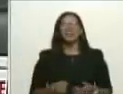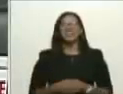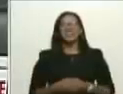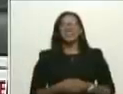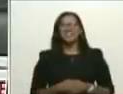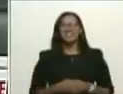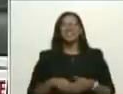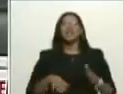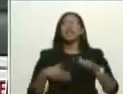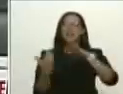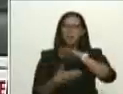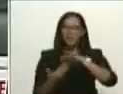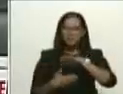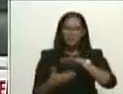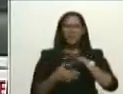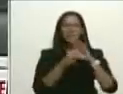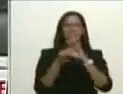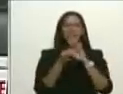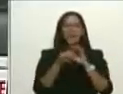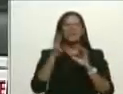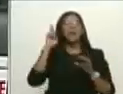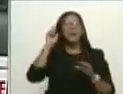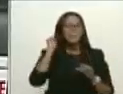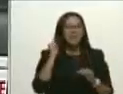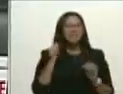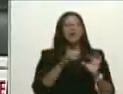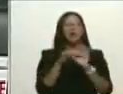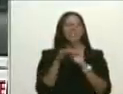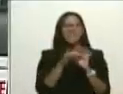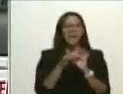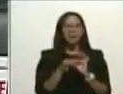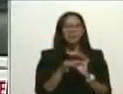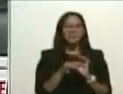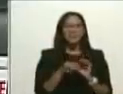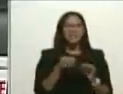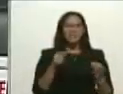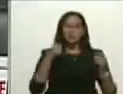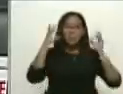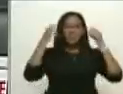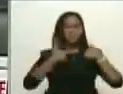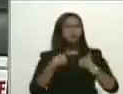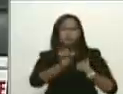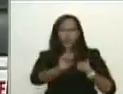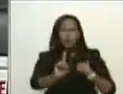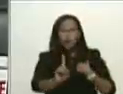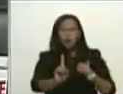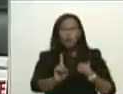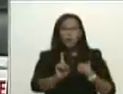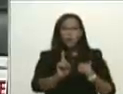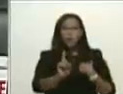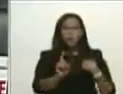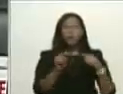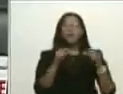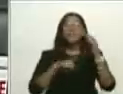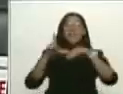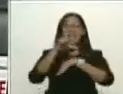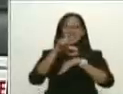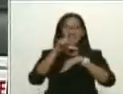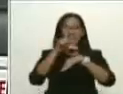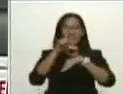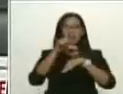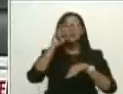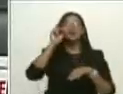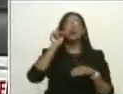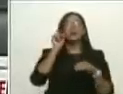Plataforma Unitaria para la Unidad. Correcto. Eso es el nombre que yo le pusieron, eso no es invento mío. ¿Por su sigla? Mejor conocida por su